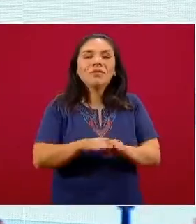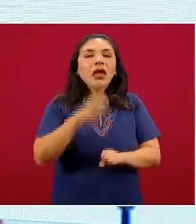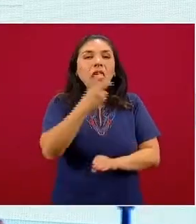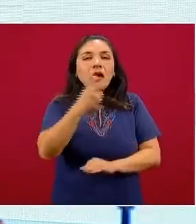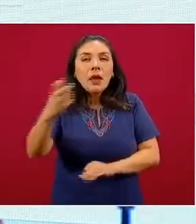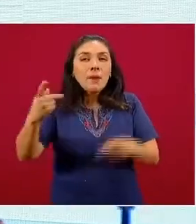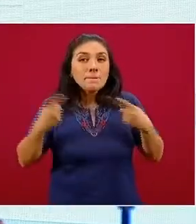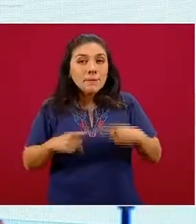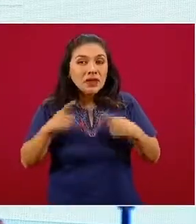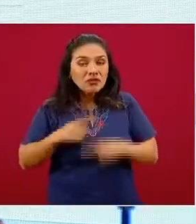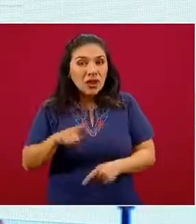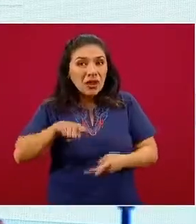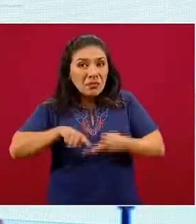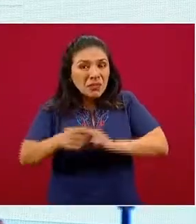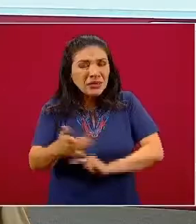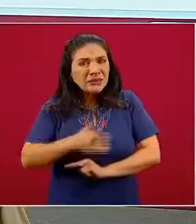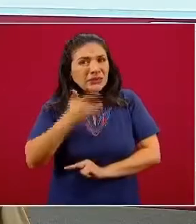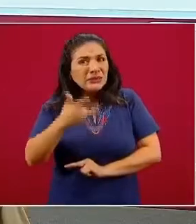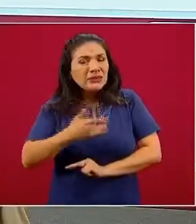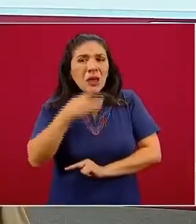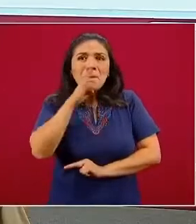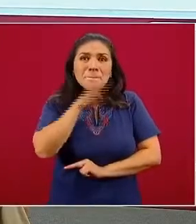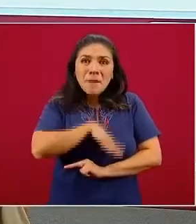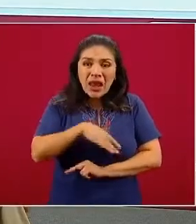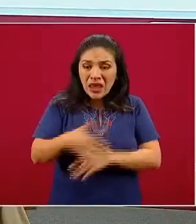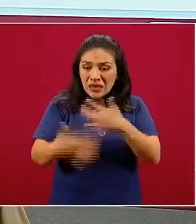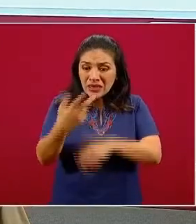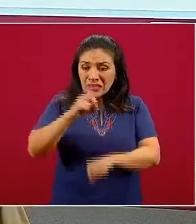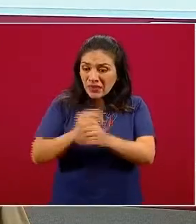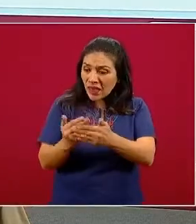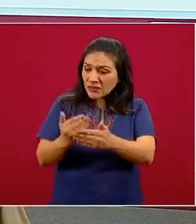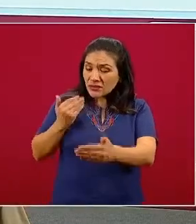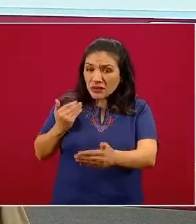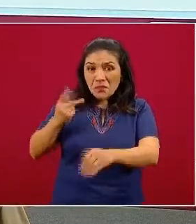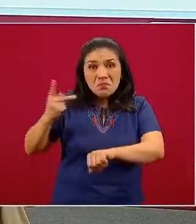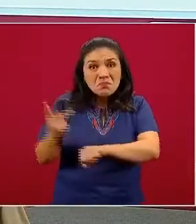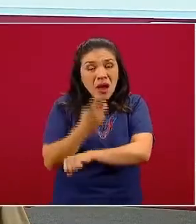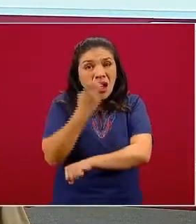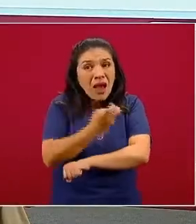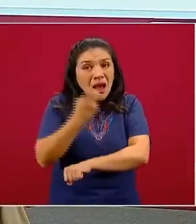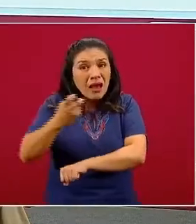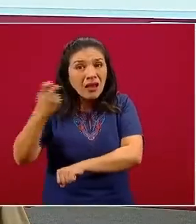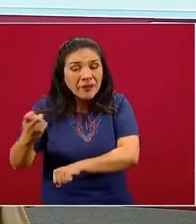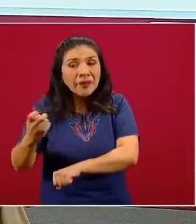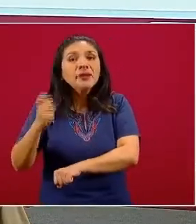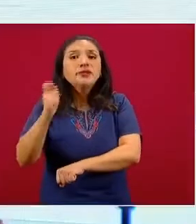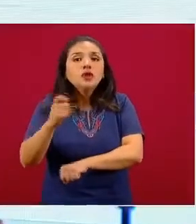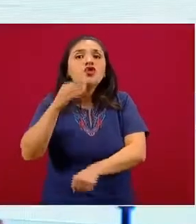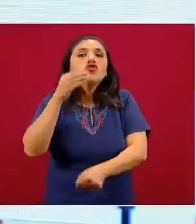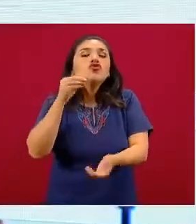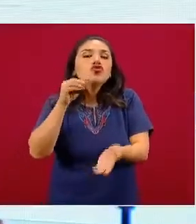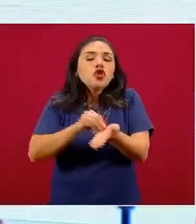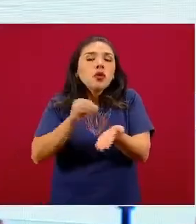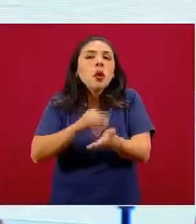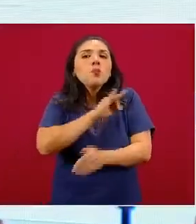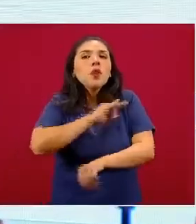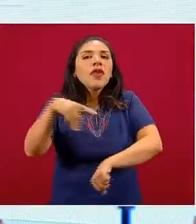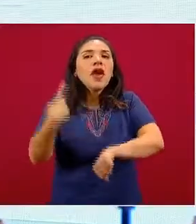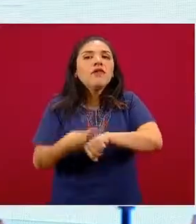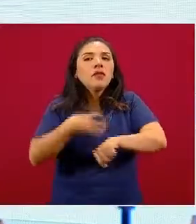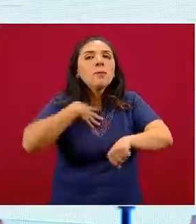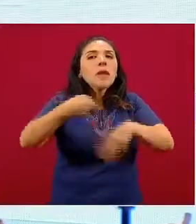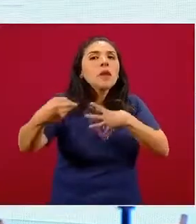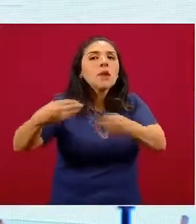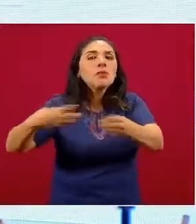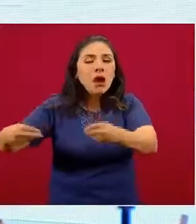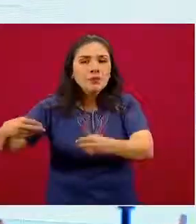porque las personas que en este momento tengan síntomas ocurridos en los últimos 15 días pueden contagiar. Las personas